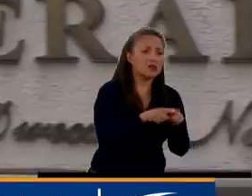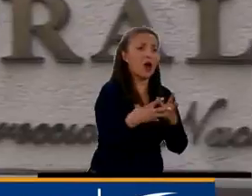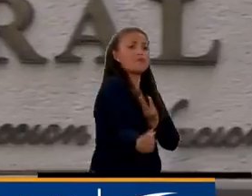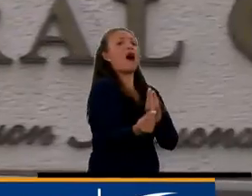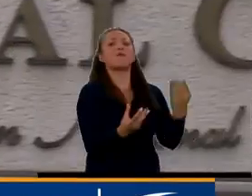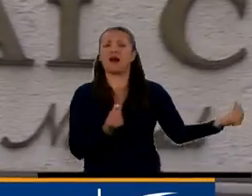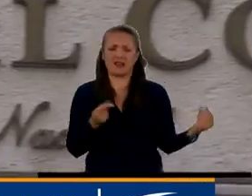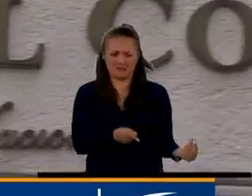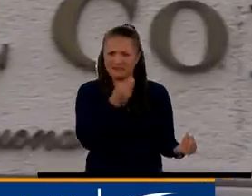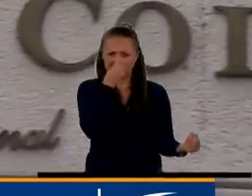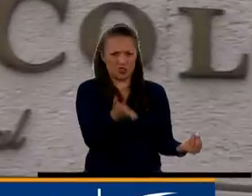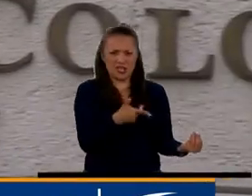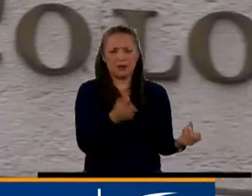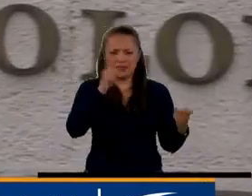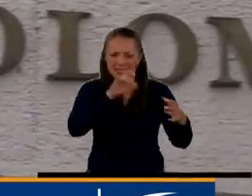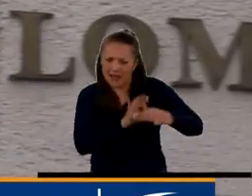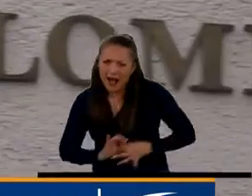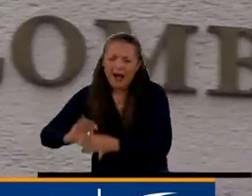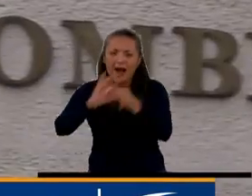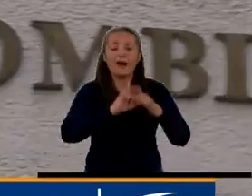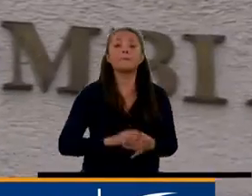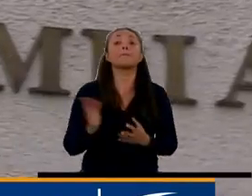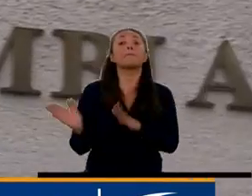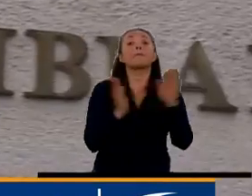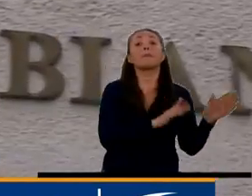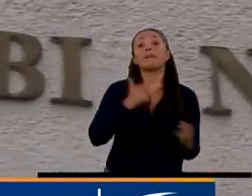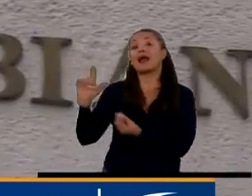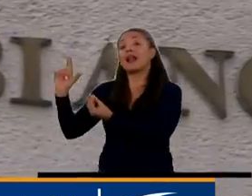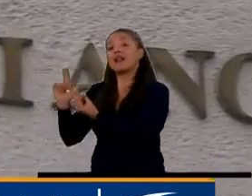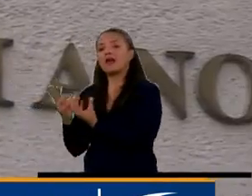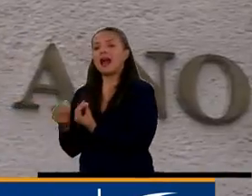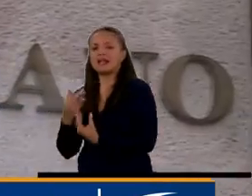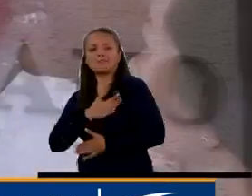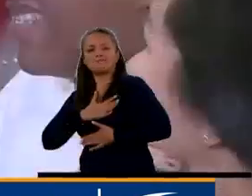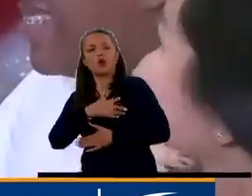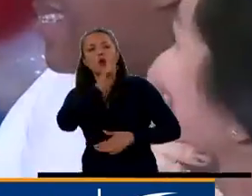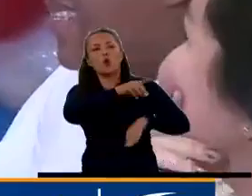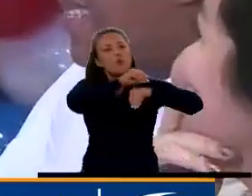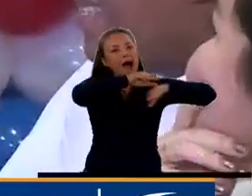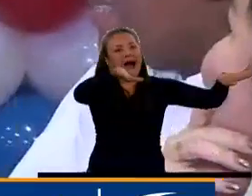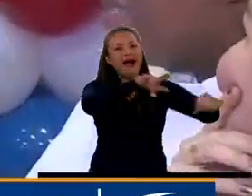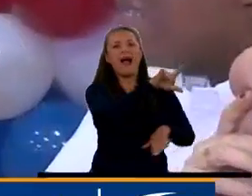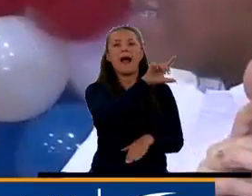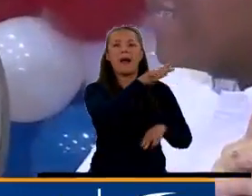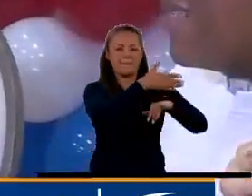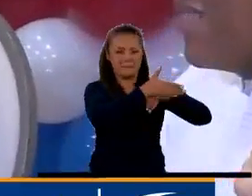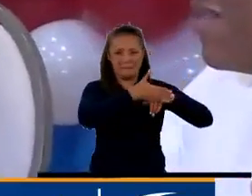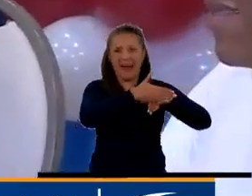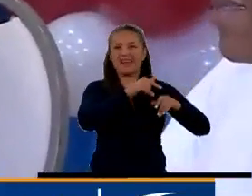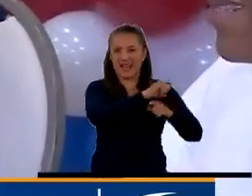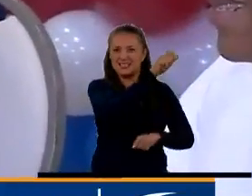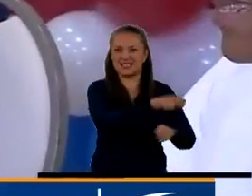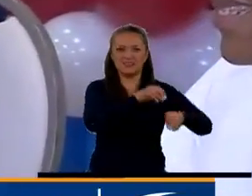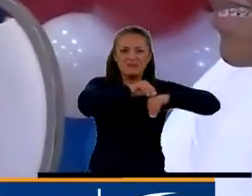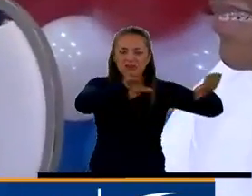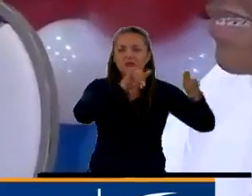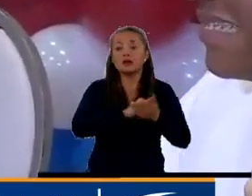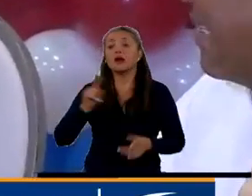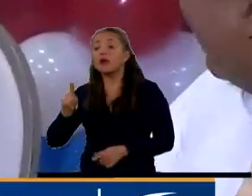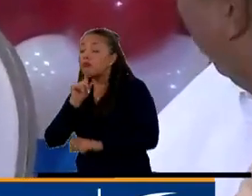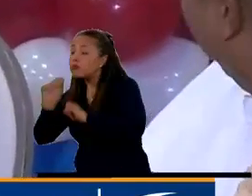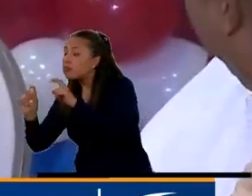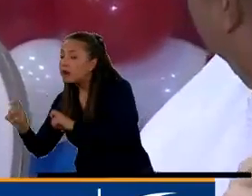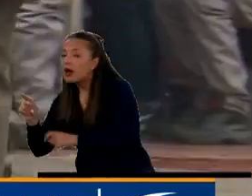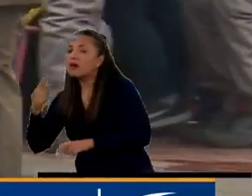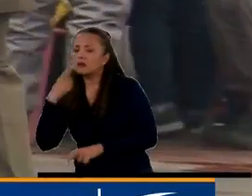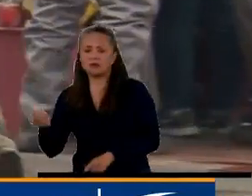necesitamos es Unión en el partido liberal también hay molestia por los trinos de var galleras Fuentes consultadas del partido aseguran que ellos